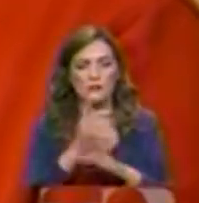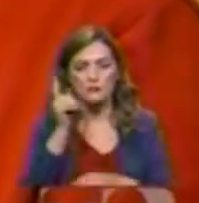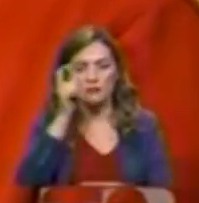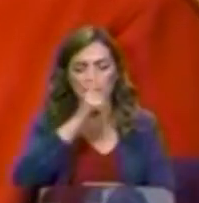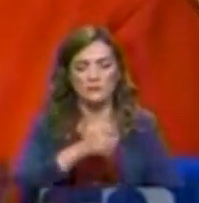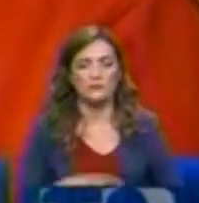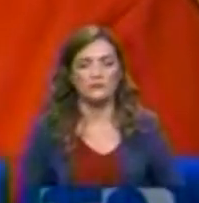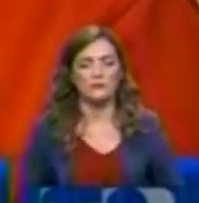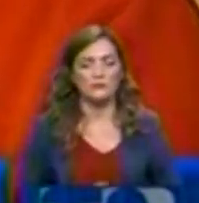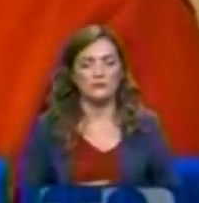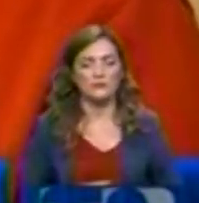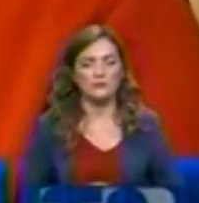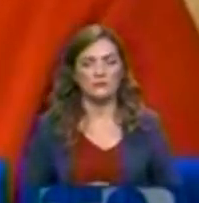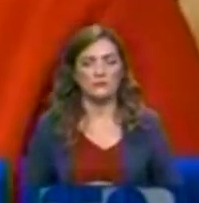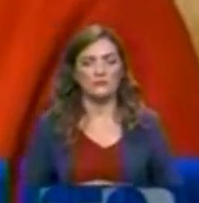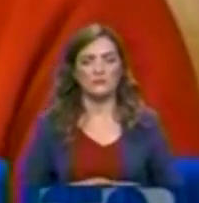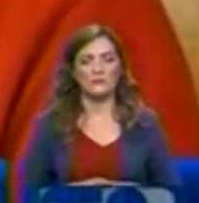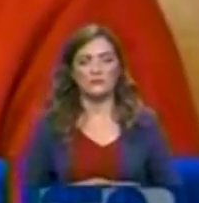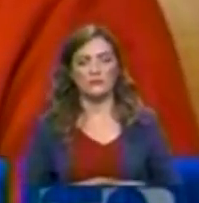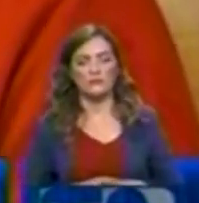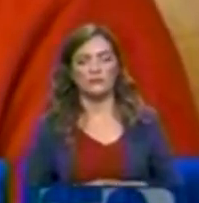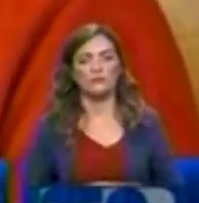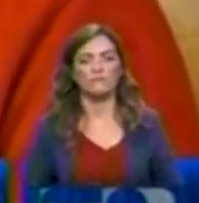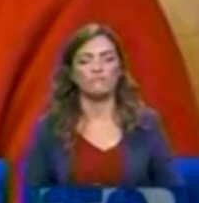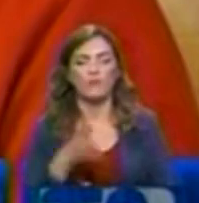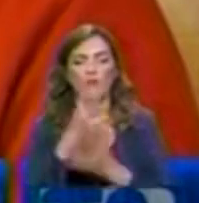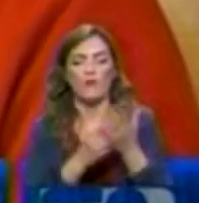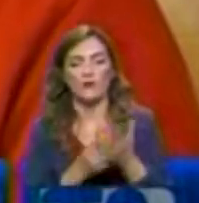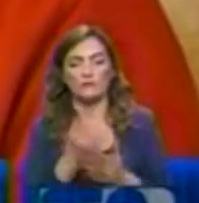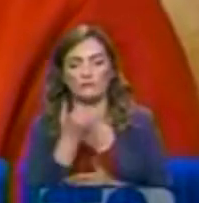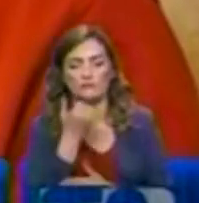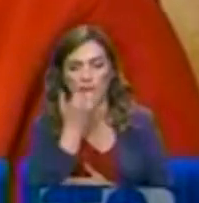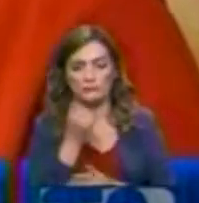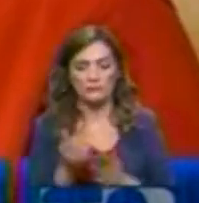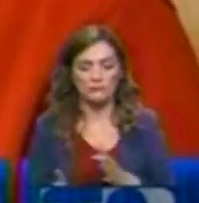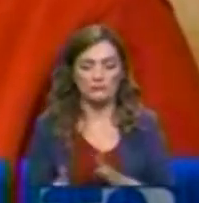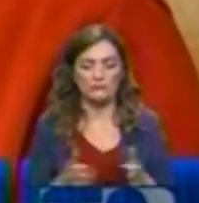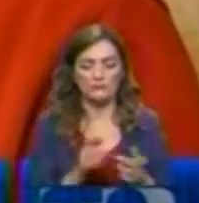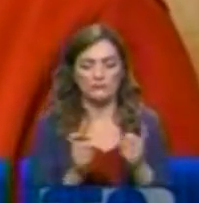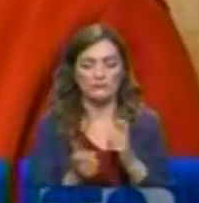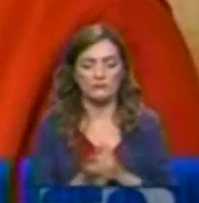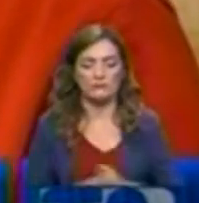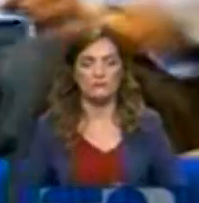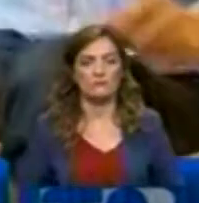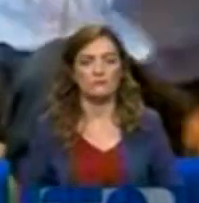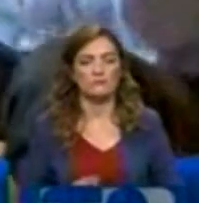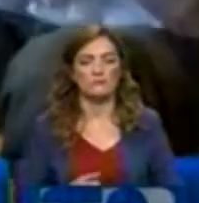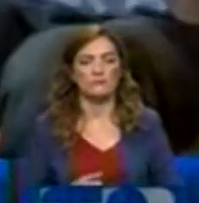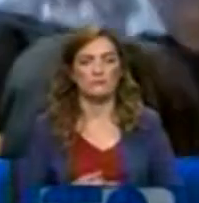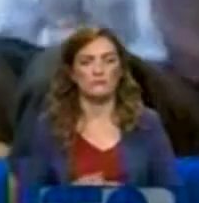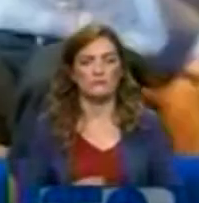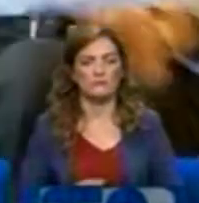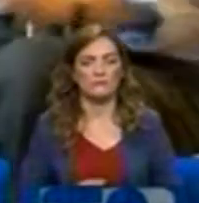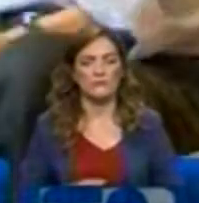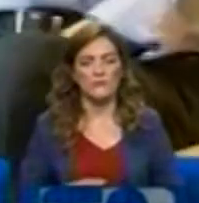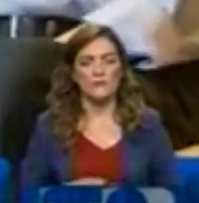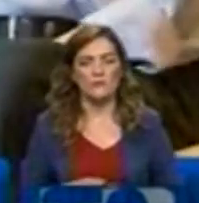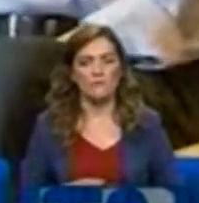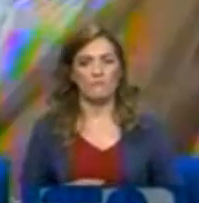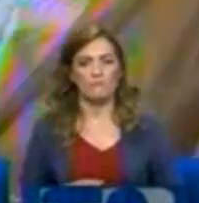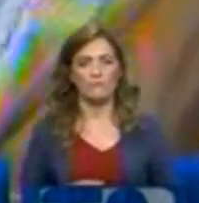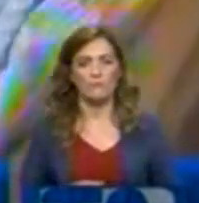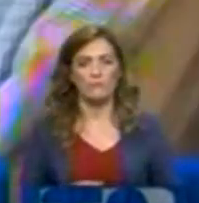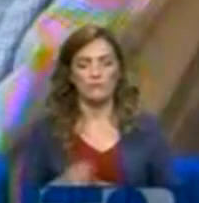la falla de medicina? No, por las fallas terapéuticas que causa... El cambio de medicina. Exacto, el cambio de medicina. Consideran que sus derechos